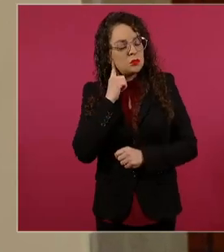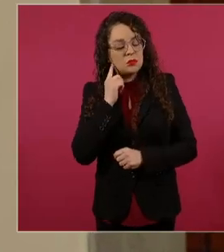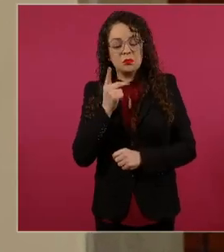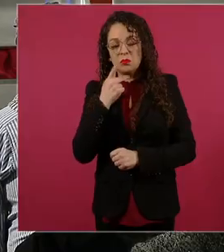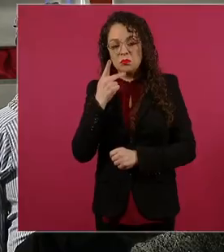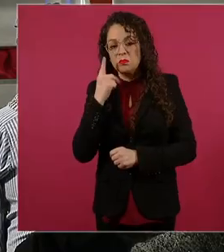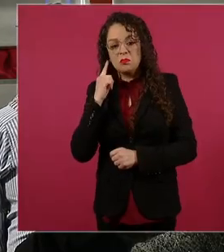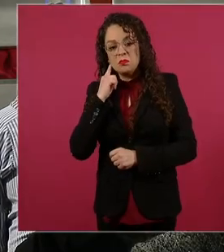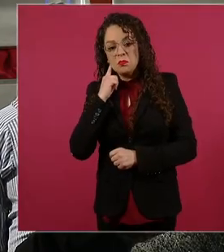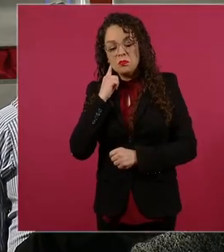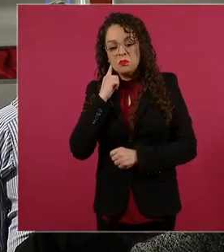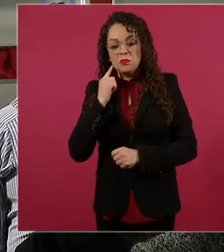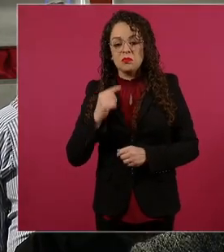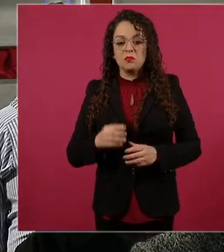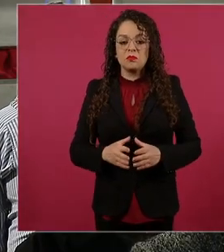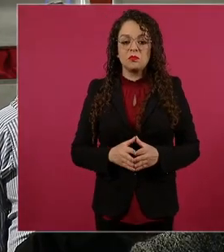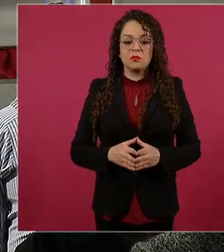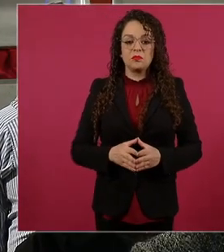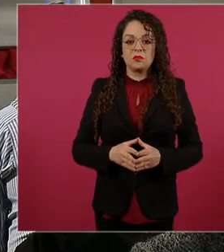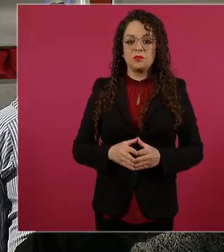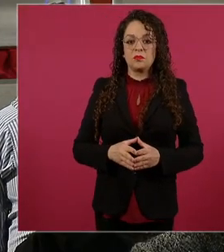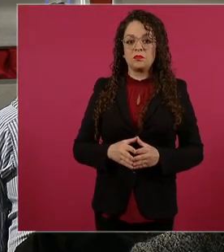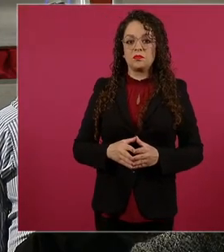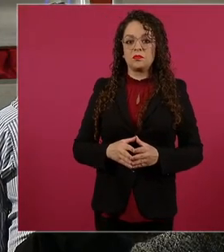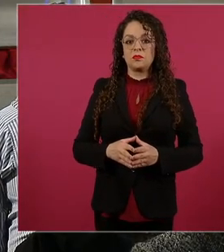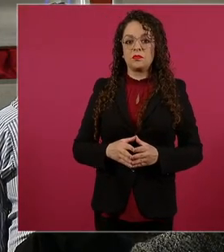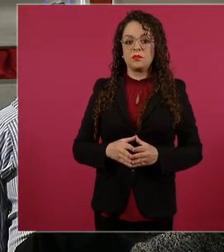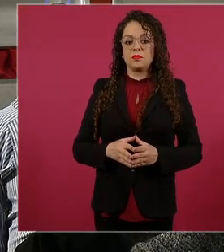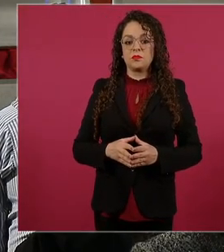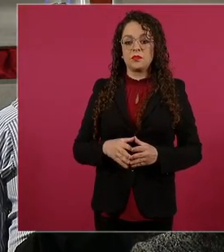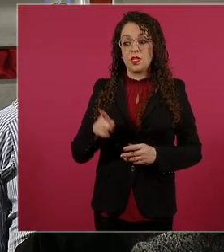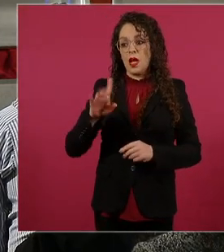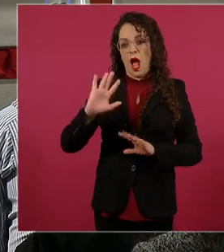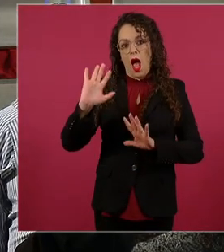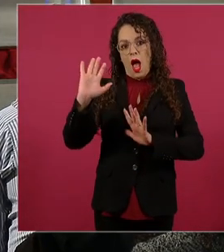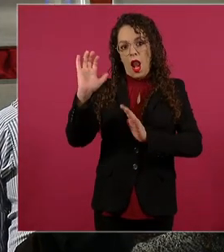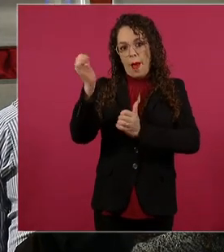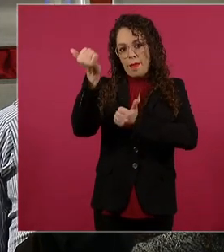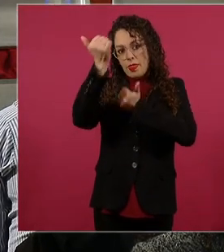ah el que ya pero ya se arrepintió porque ya